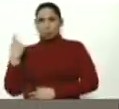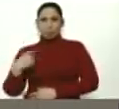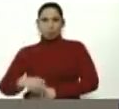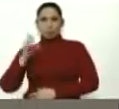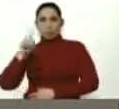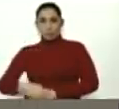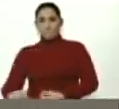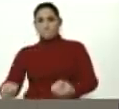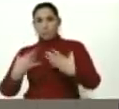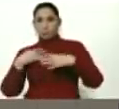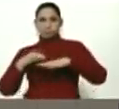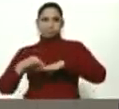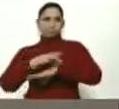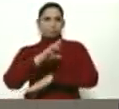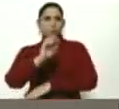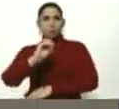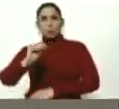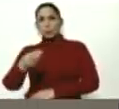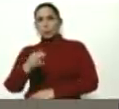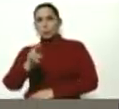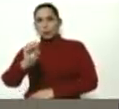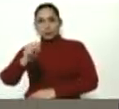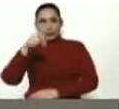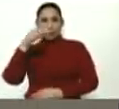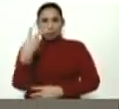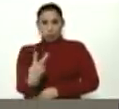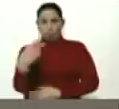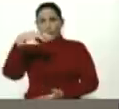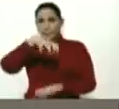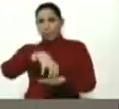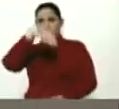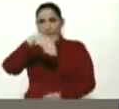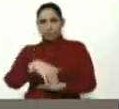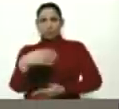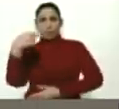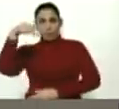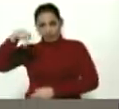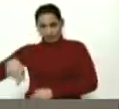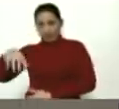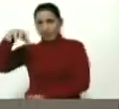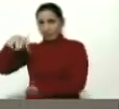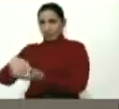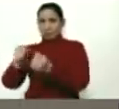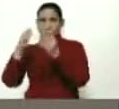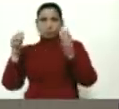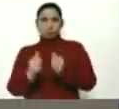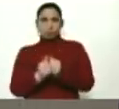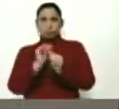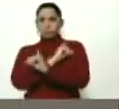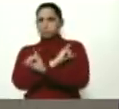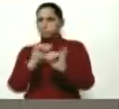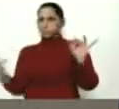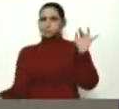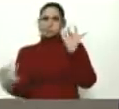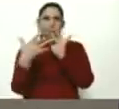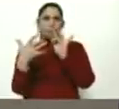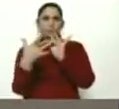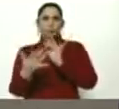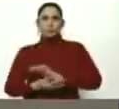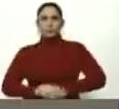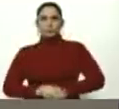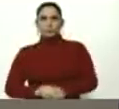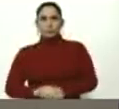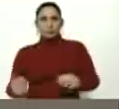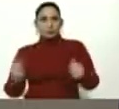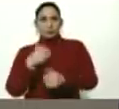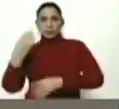de Los Roques, 2 en el estado Miranda, este en el estado Anzoátegui, están directamente relacionados con